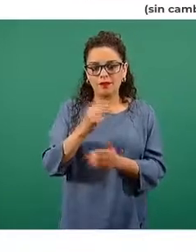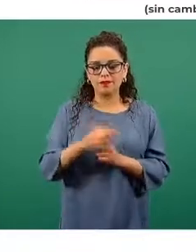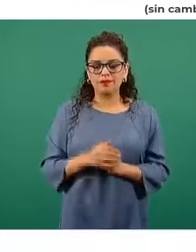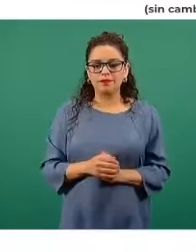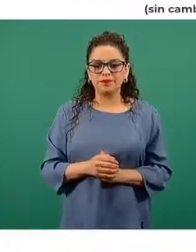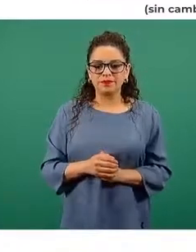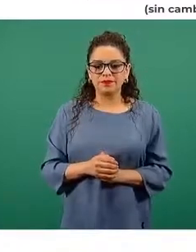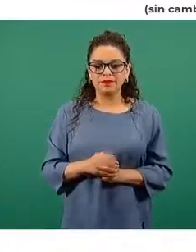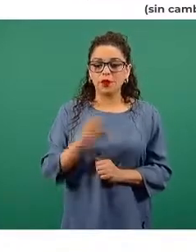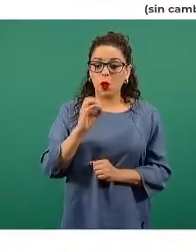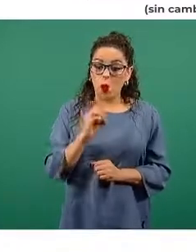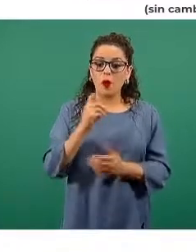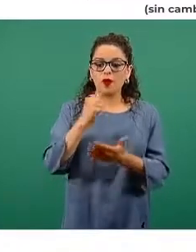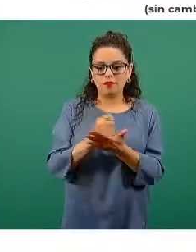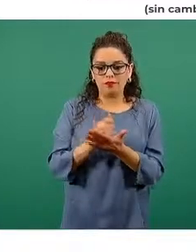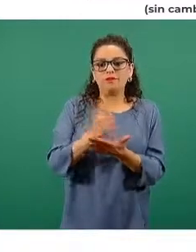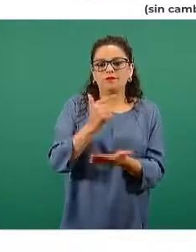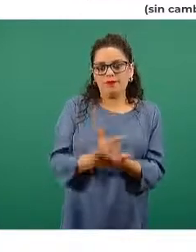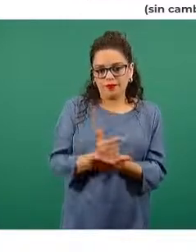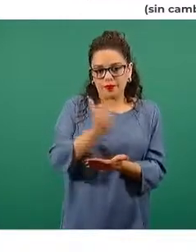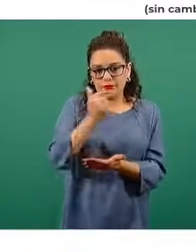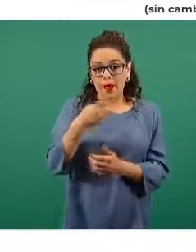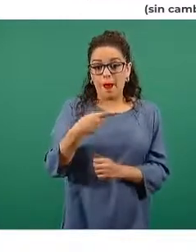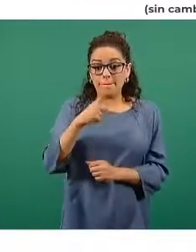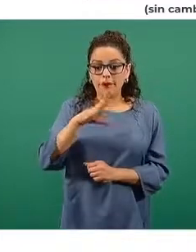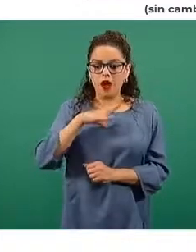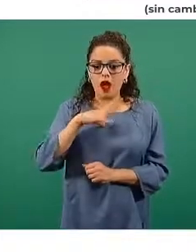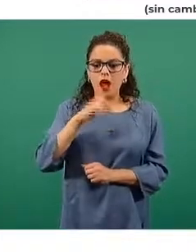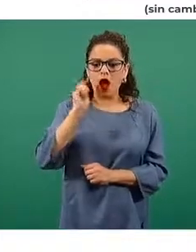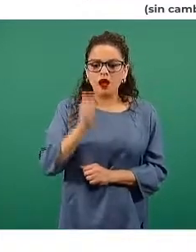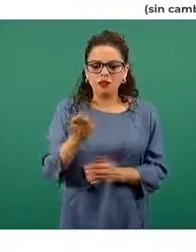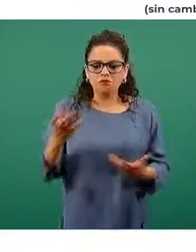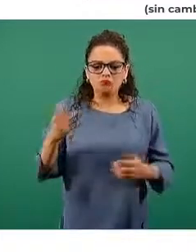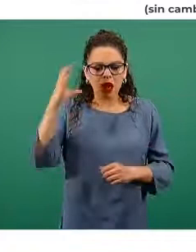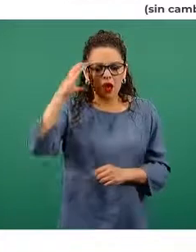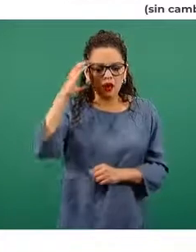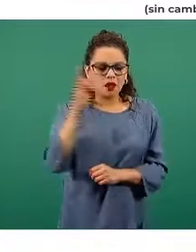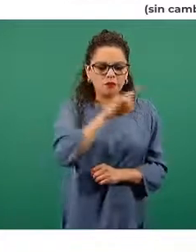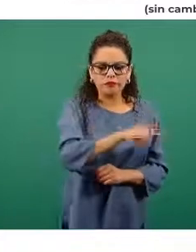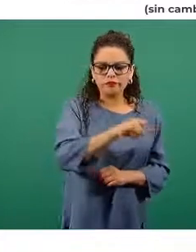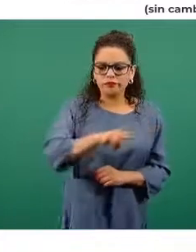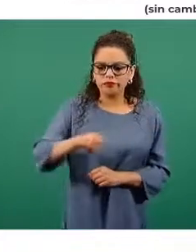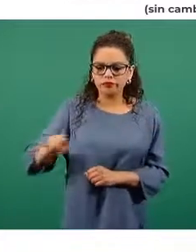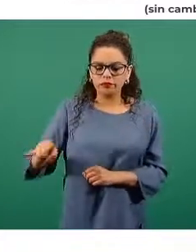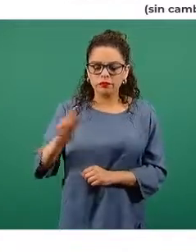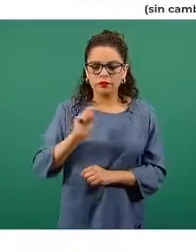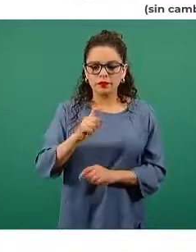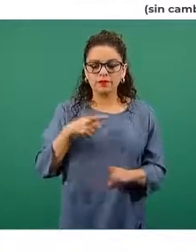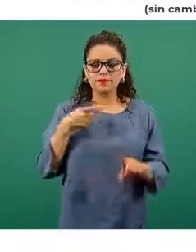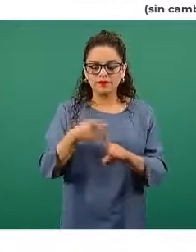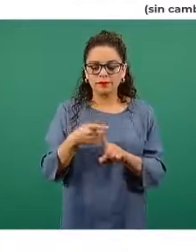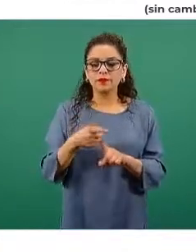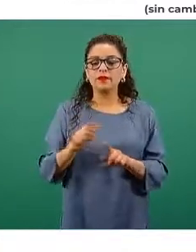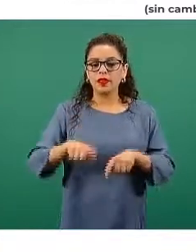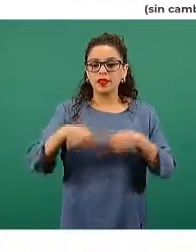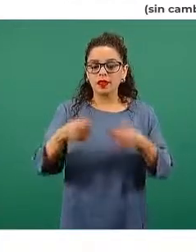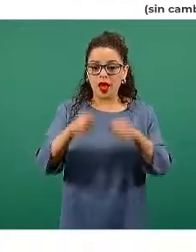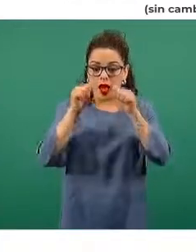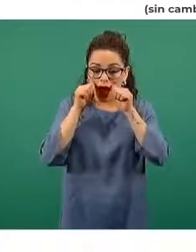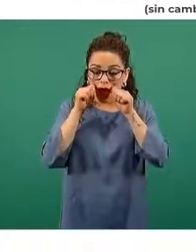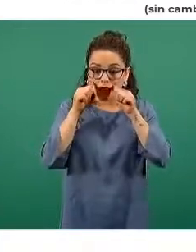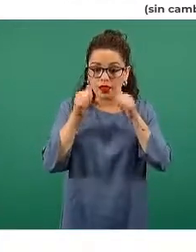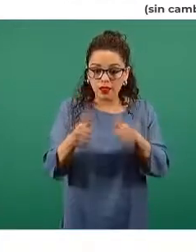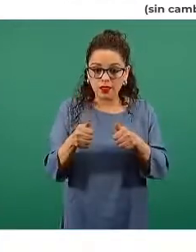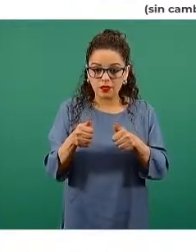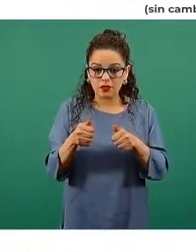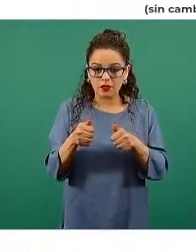lado que también hay un grupo o un número de camas que pueden destinarse a una atención oportuna, es decir, aquellas personas que